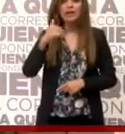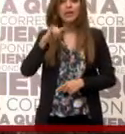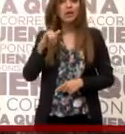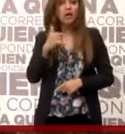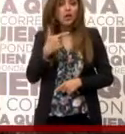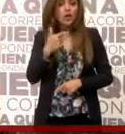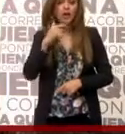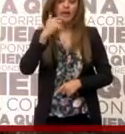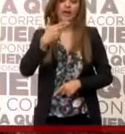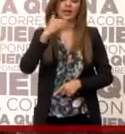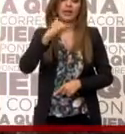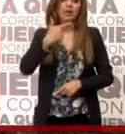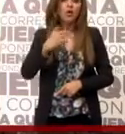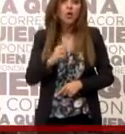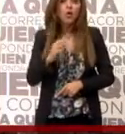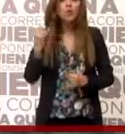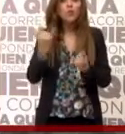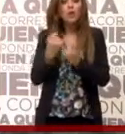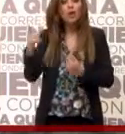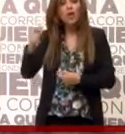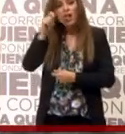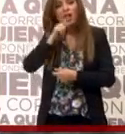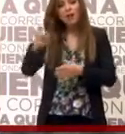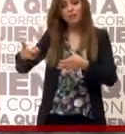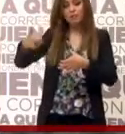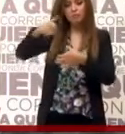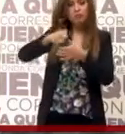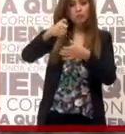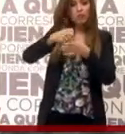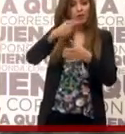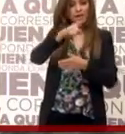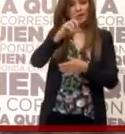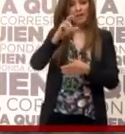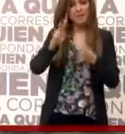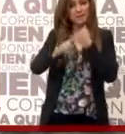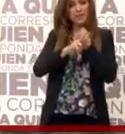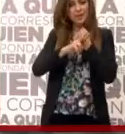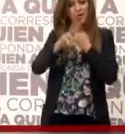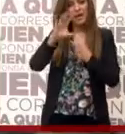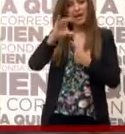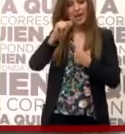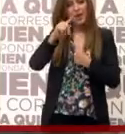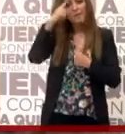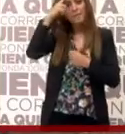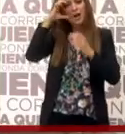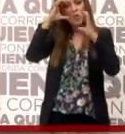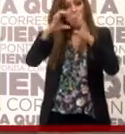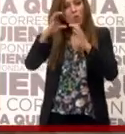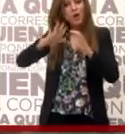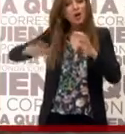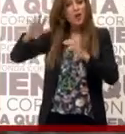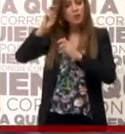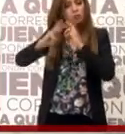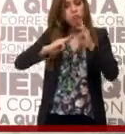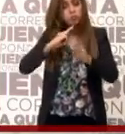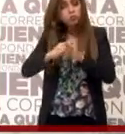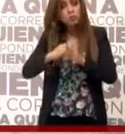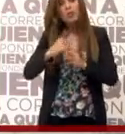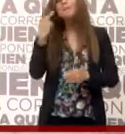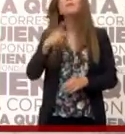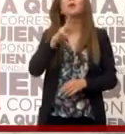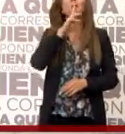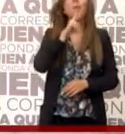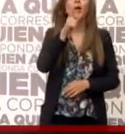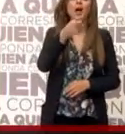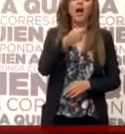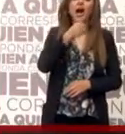cardamomo. Las bolas de helados las sirven en vasos de cartón como parte de la conciencia con el medio ambiente. Pero lo ideal es pedirlo en